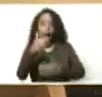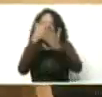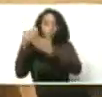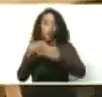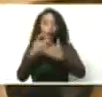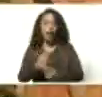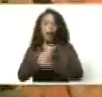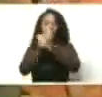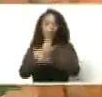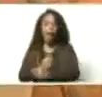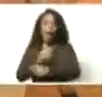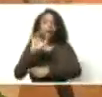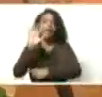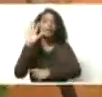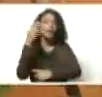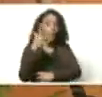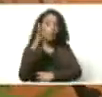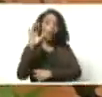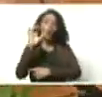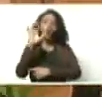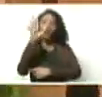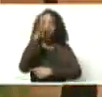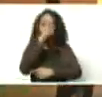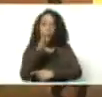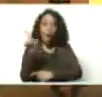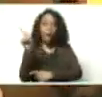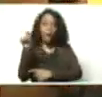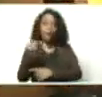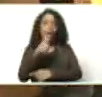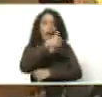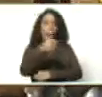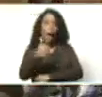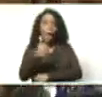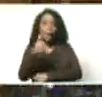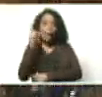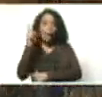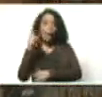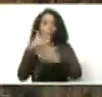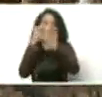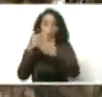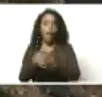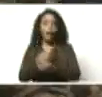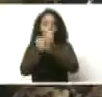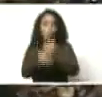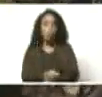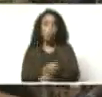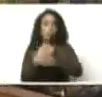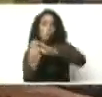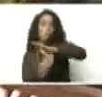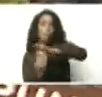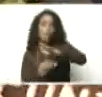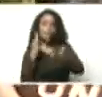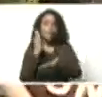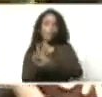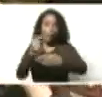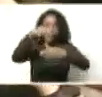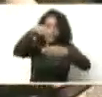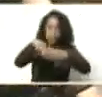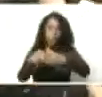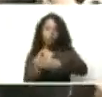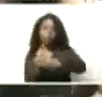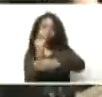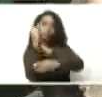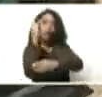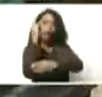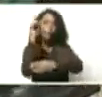quinto o sexto año cada estudiante que se gradúa de bachiller siempre un árbol por la patria